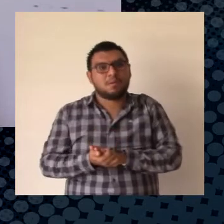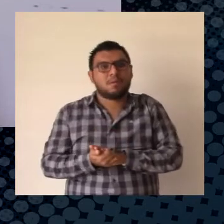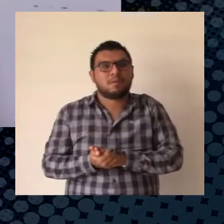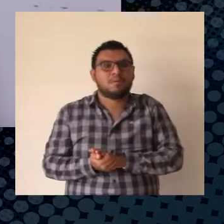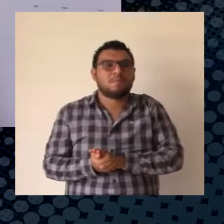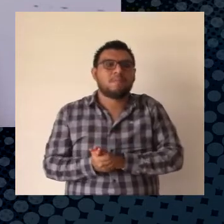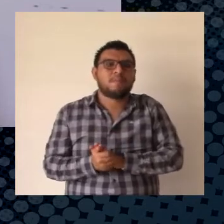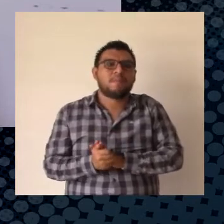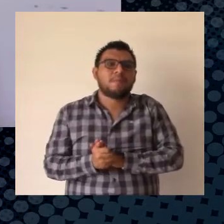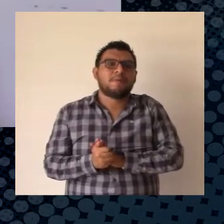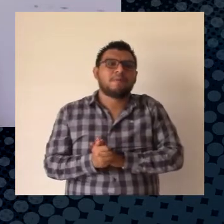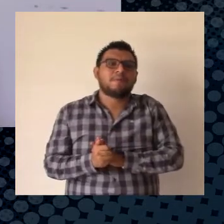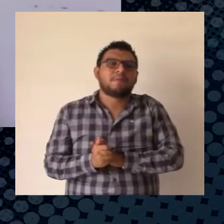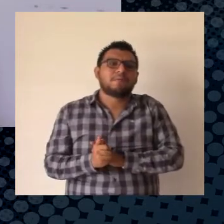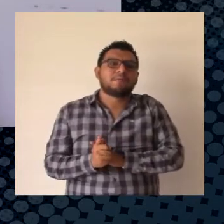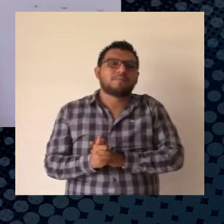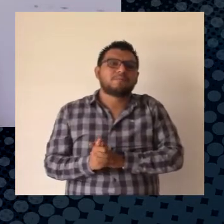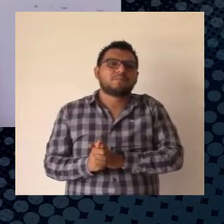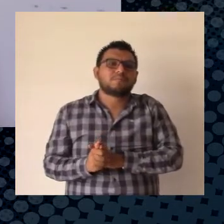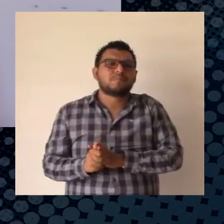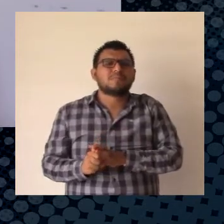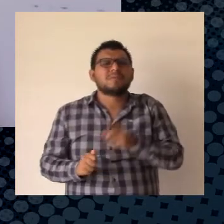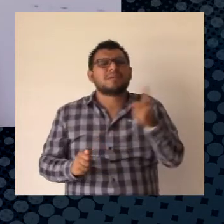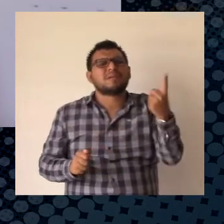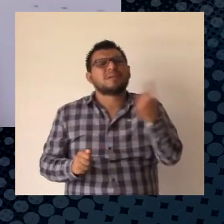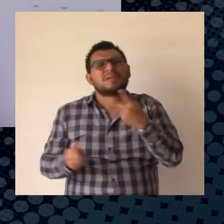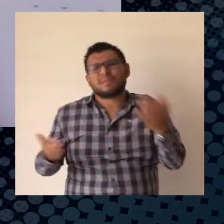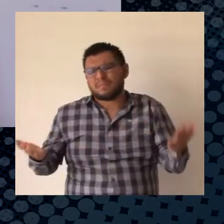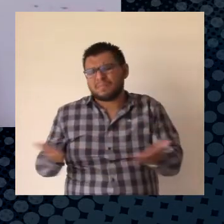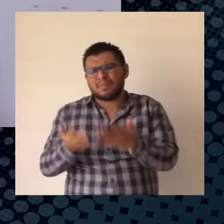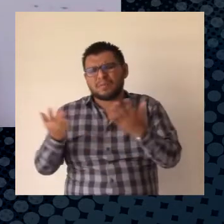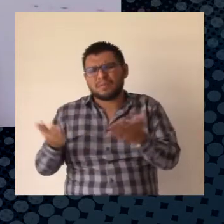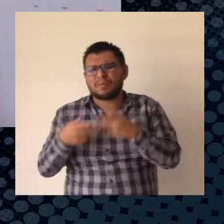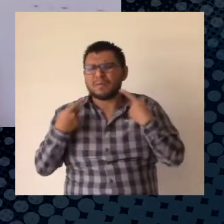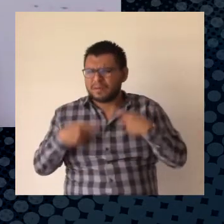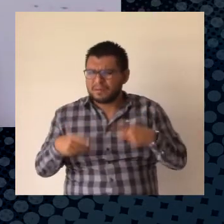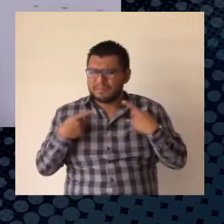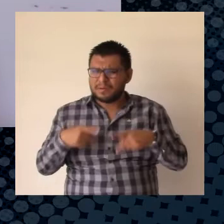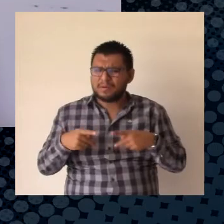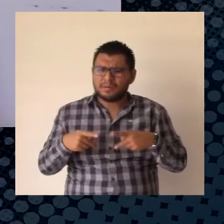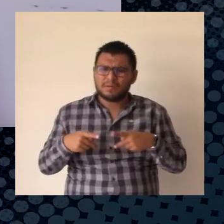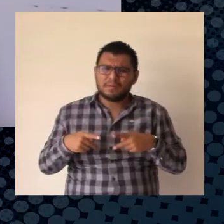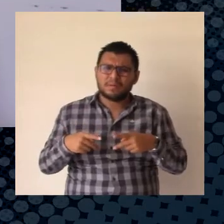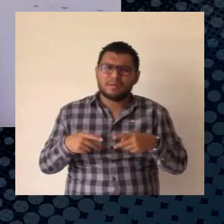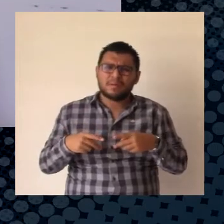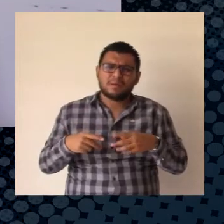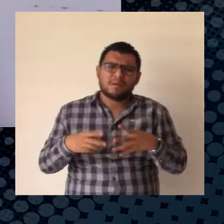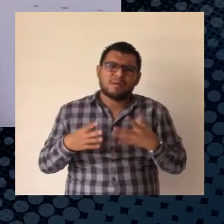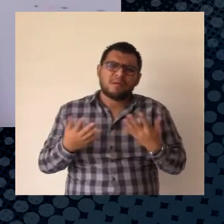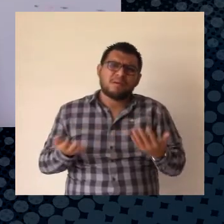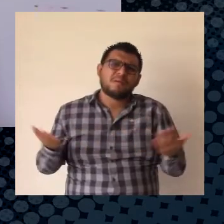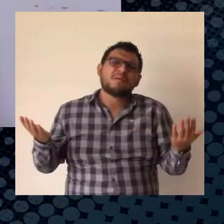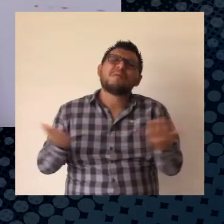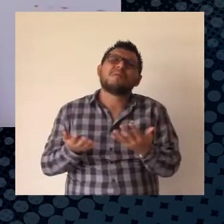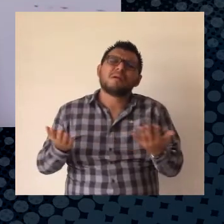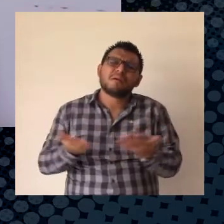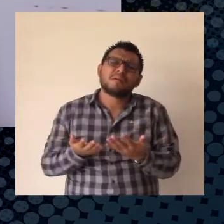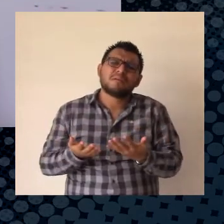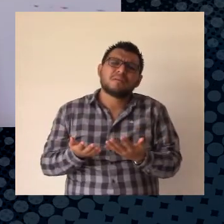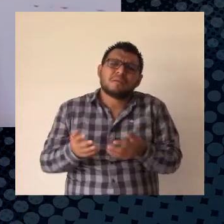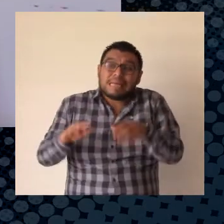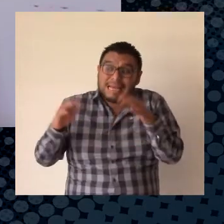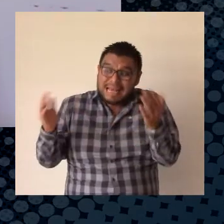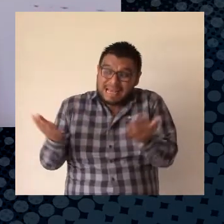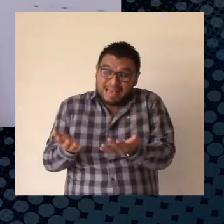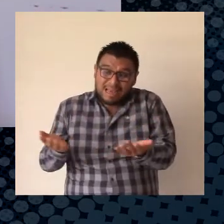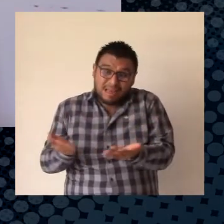Veamos qué motiva a aquella persona a ser así. ¿Qué es lo que lo hace reaccionar así? ¿Qué es lo